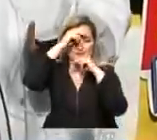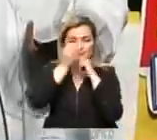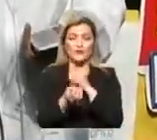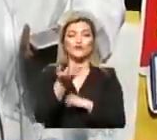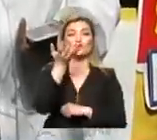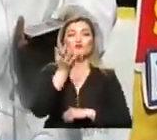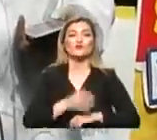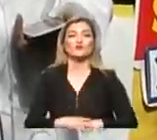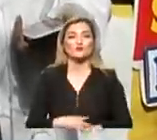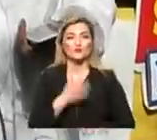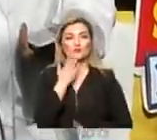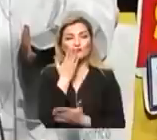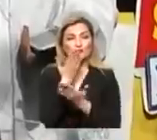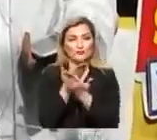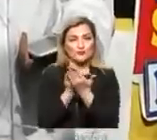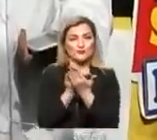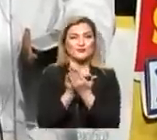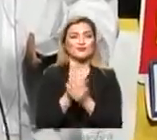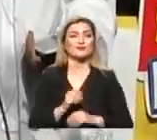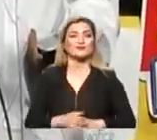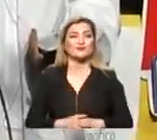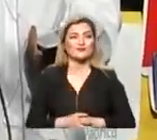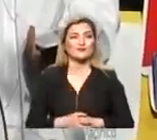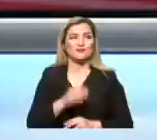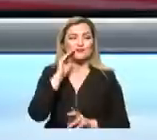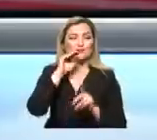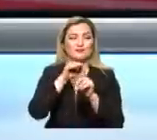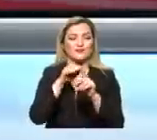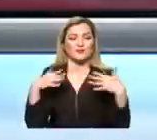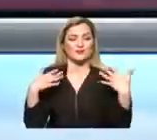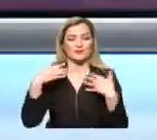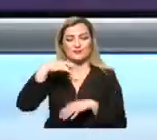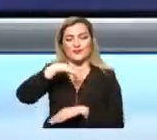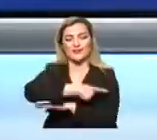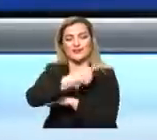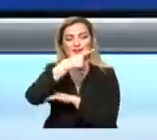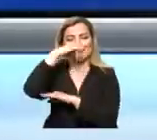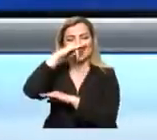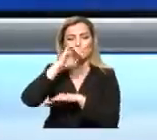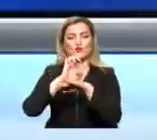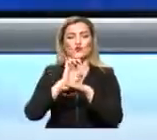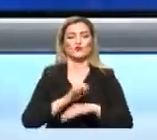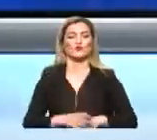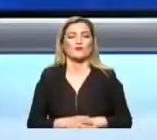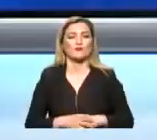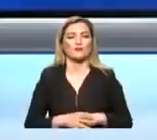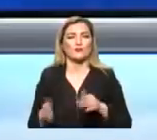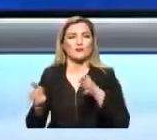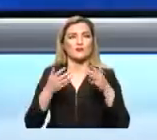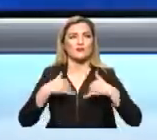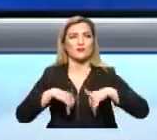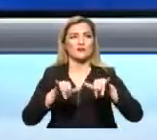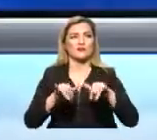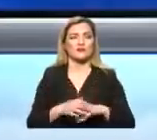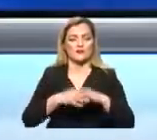noticias. Buenos días. Muchas gracias, Steffi, por tu reporte y también por ese mensaje. Feliz día a todos los niños en el país. Y vamos a continuar